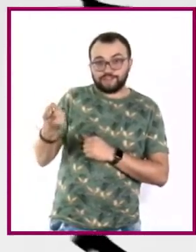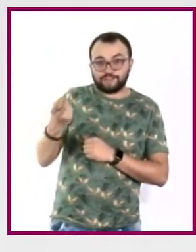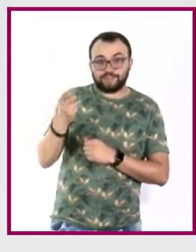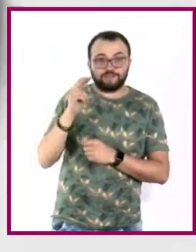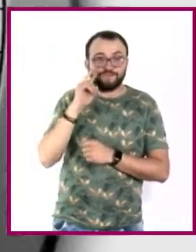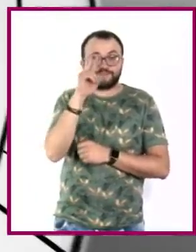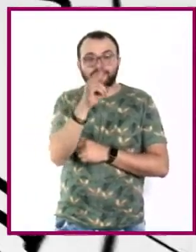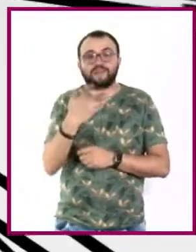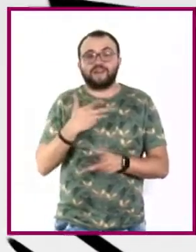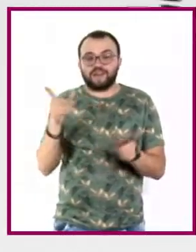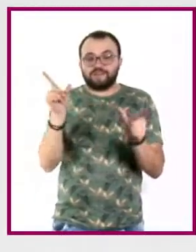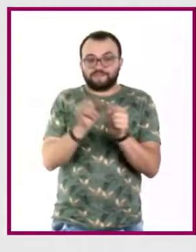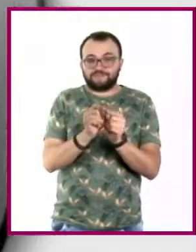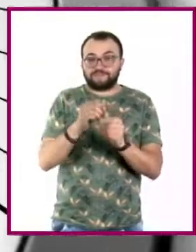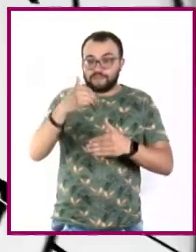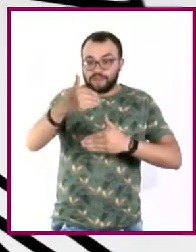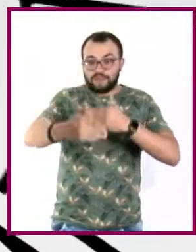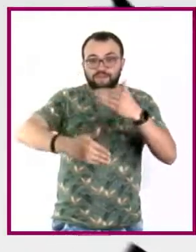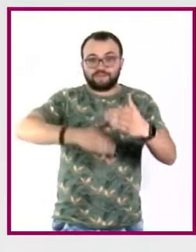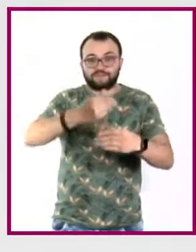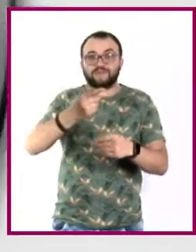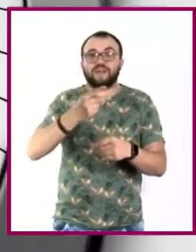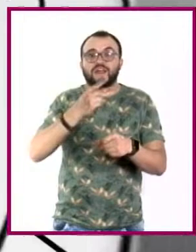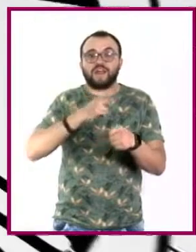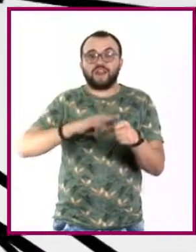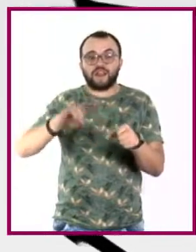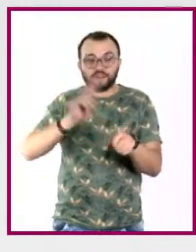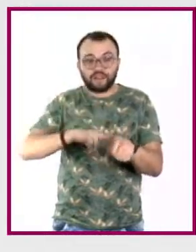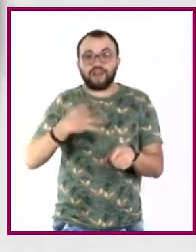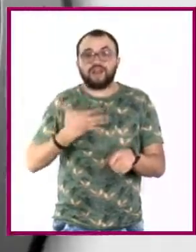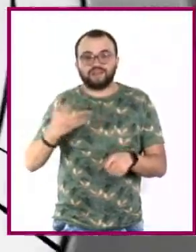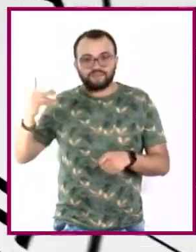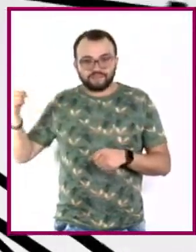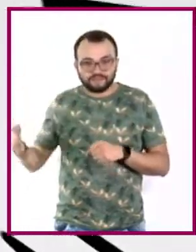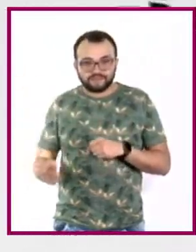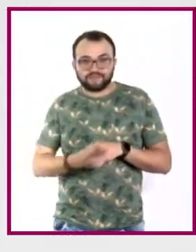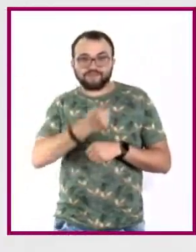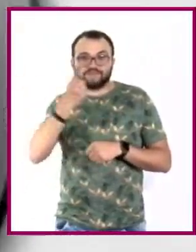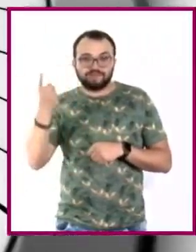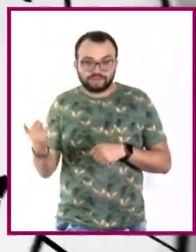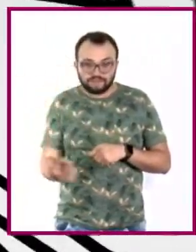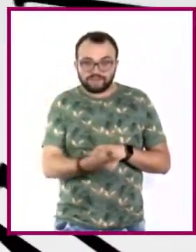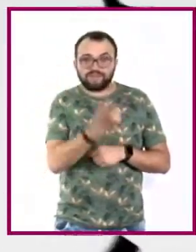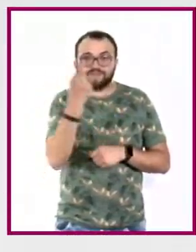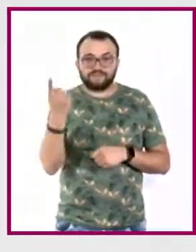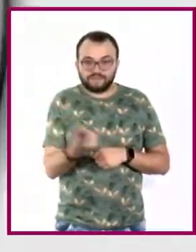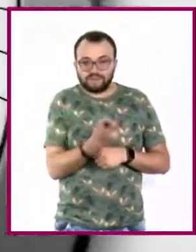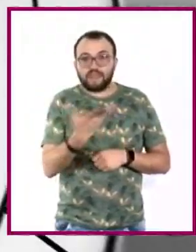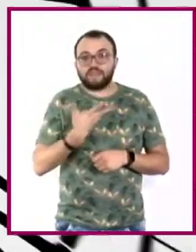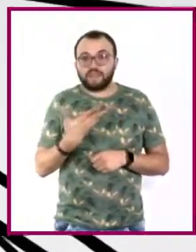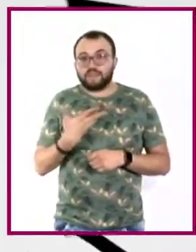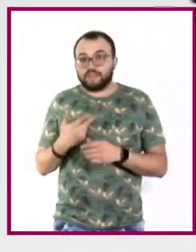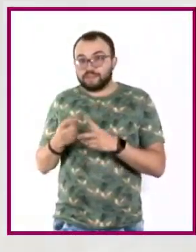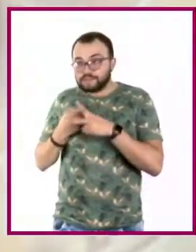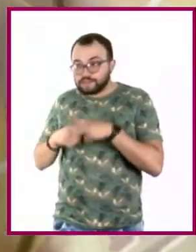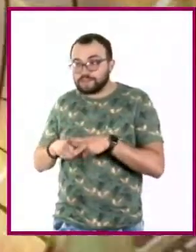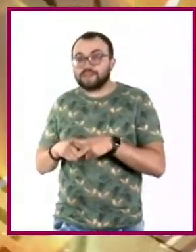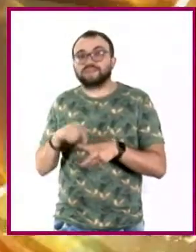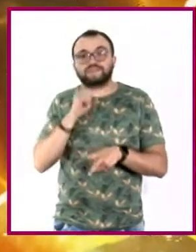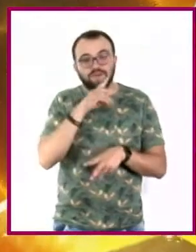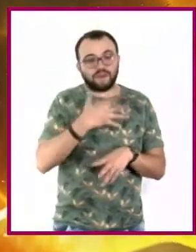La evolución de la naturaleza es espiral, tiene un inicio y un final, pero también presenta ciclos